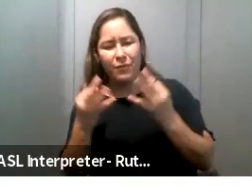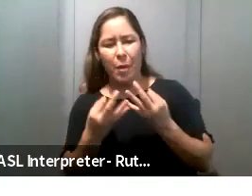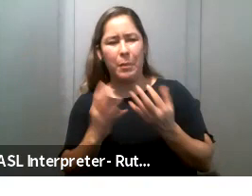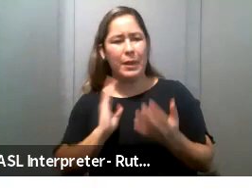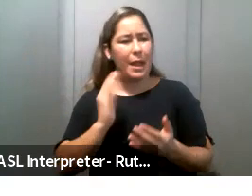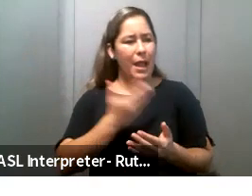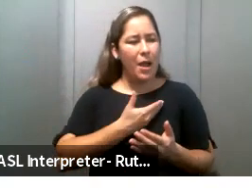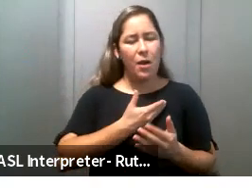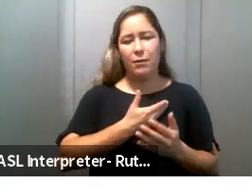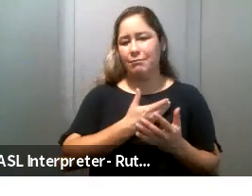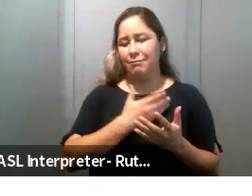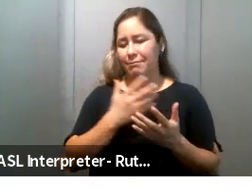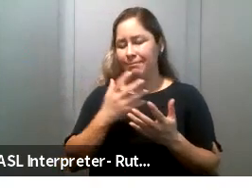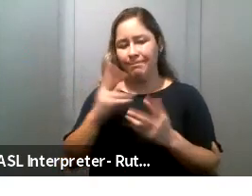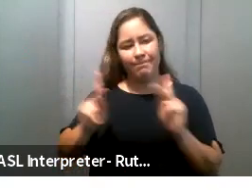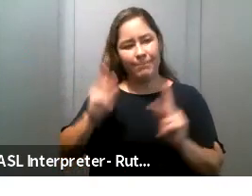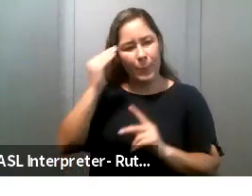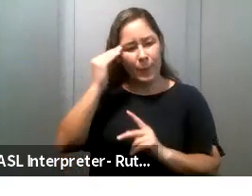detenidos, entonces hay algunos